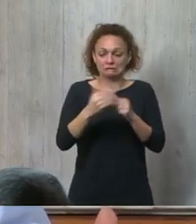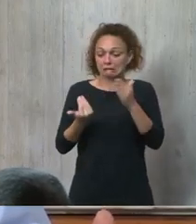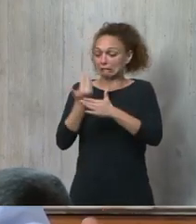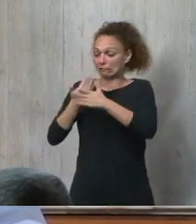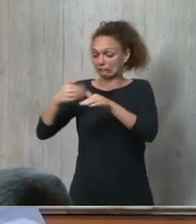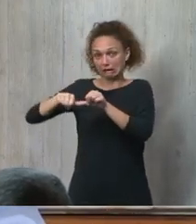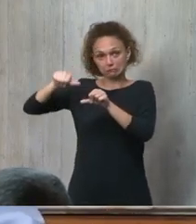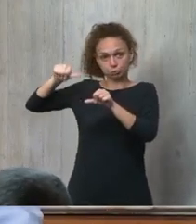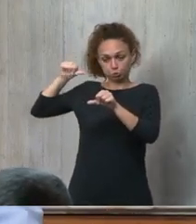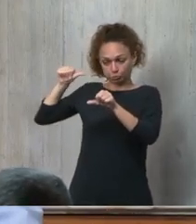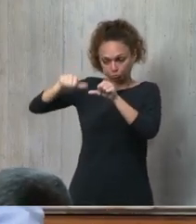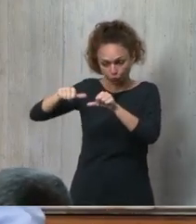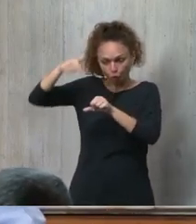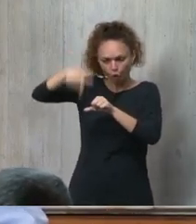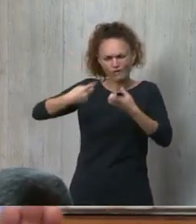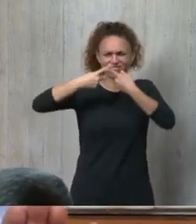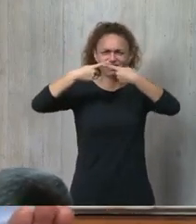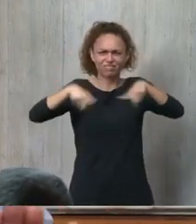ya la habíamos venido anunciando.